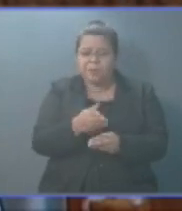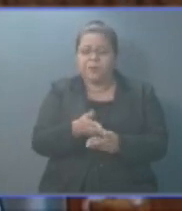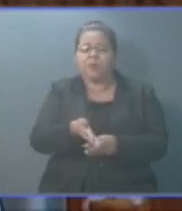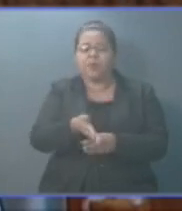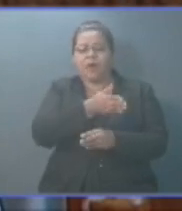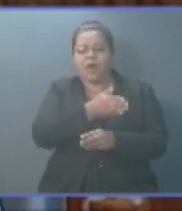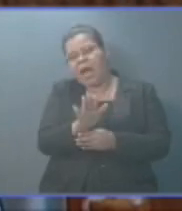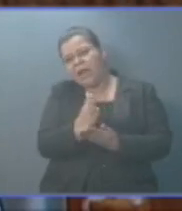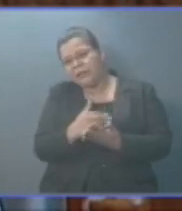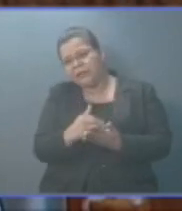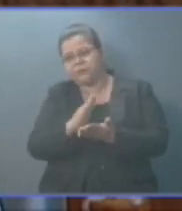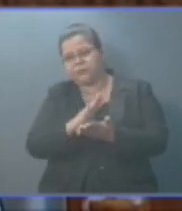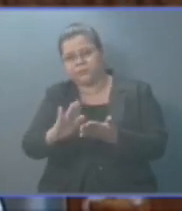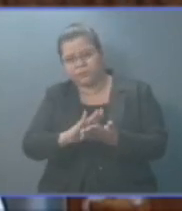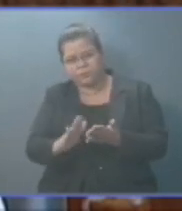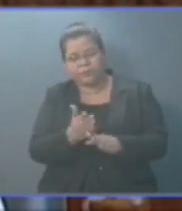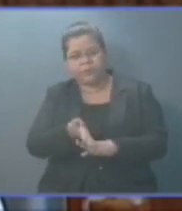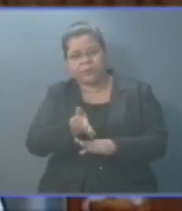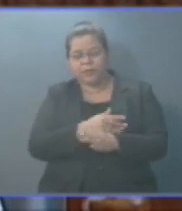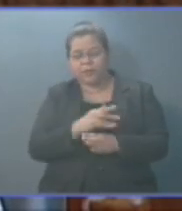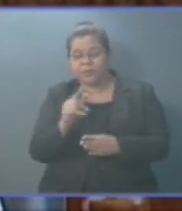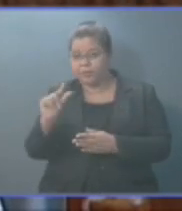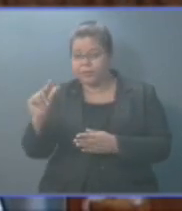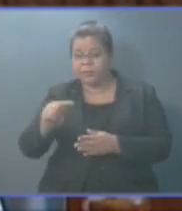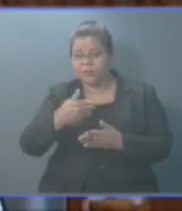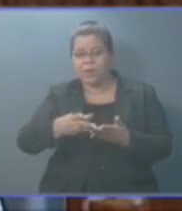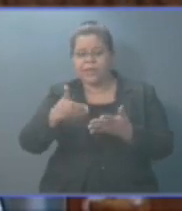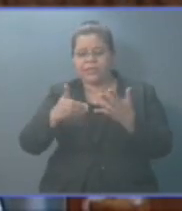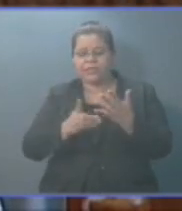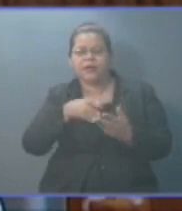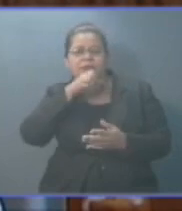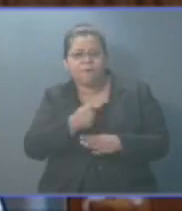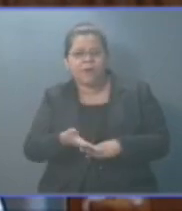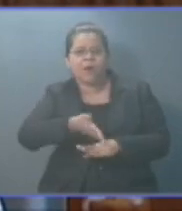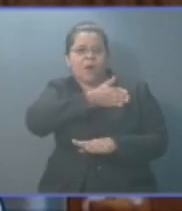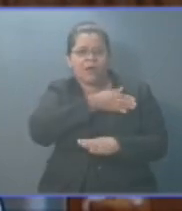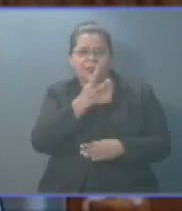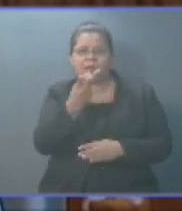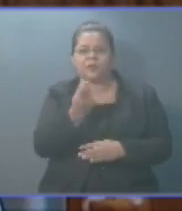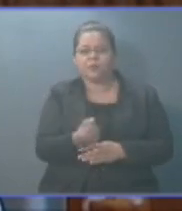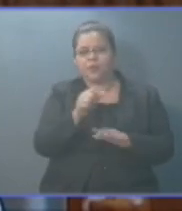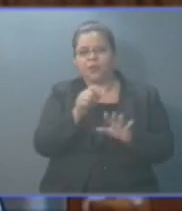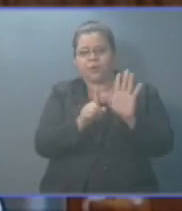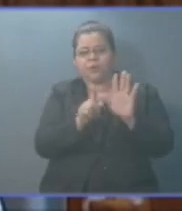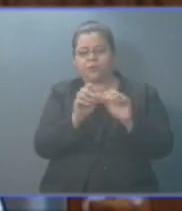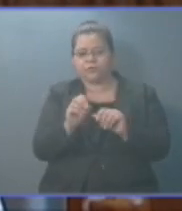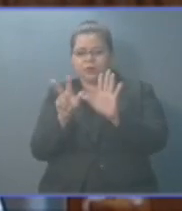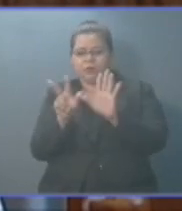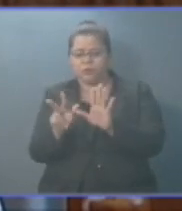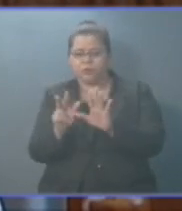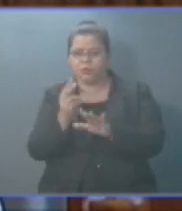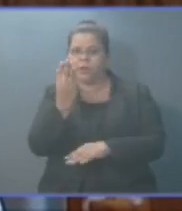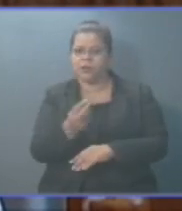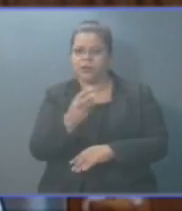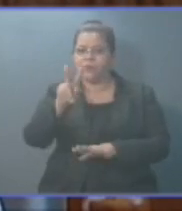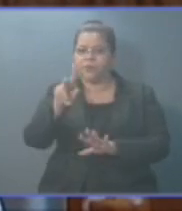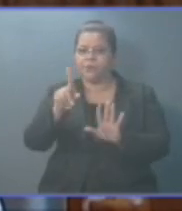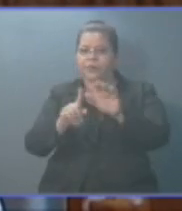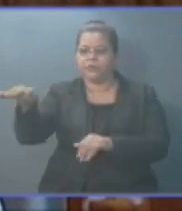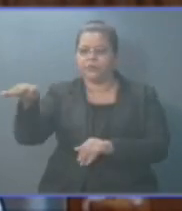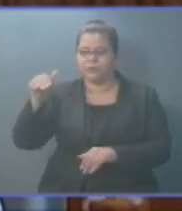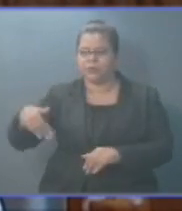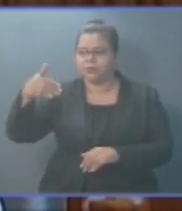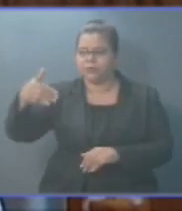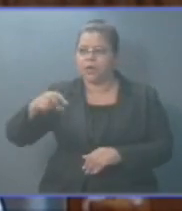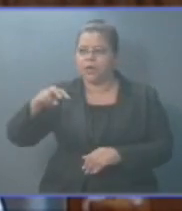del financiamiento autorizado mediante decreto legislativo número 608 de fecha 26 de marzo